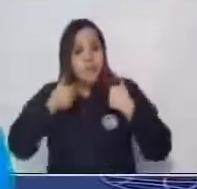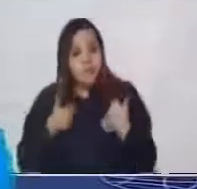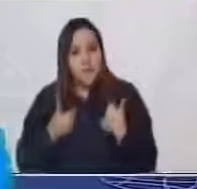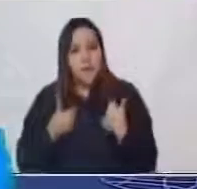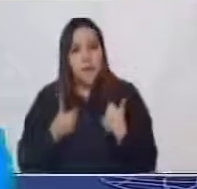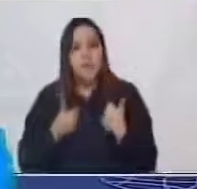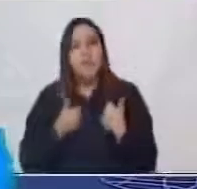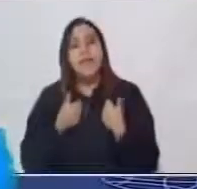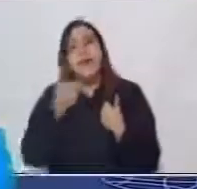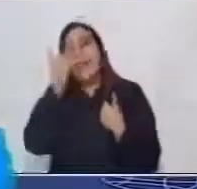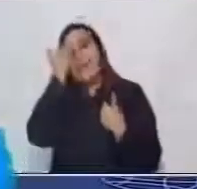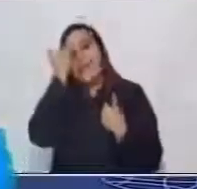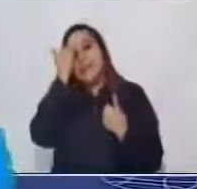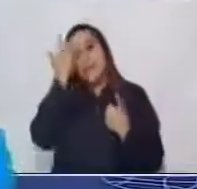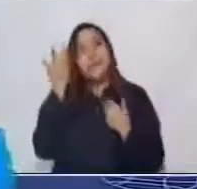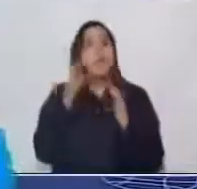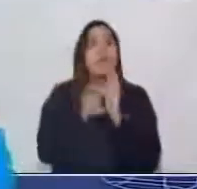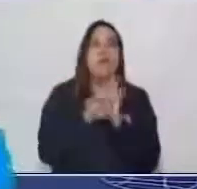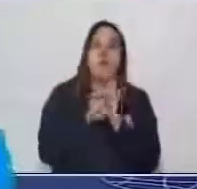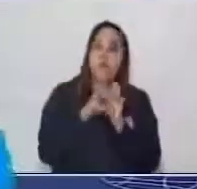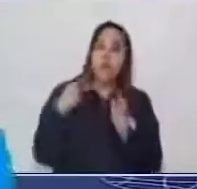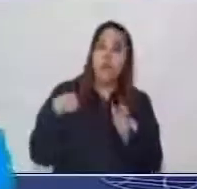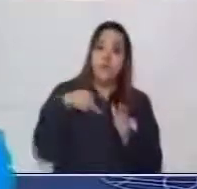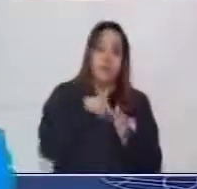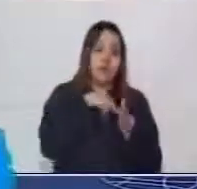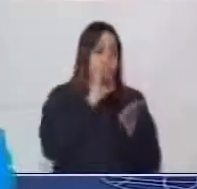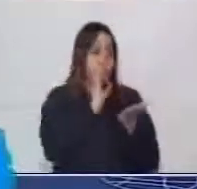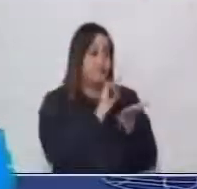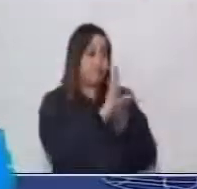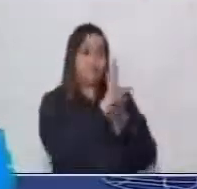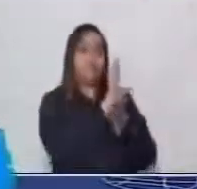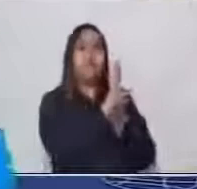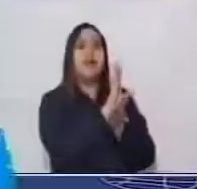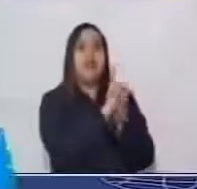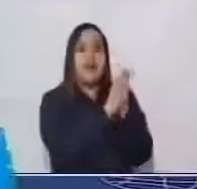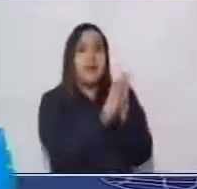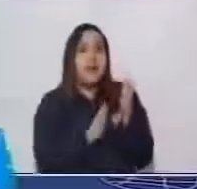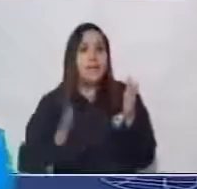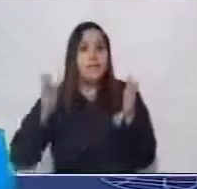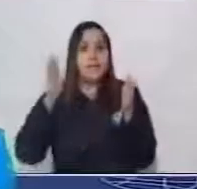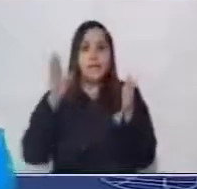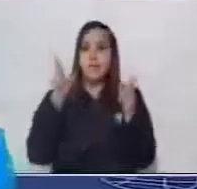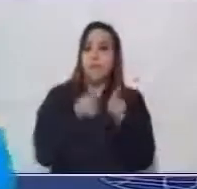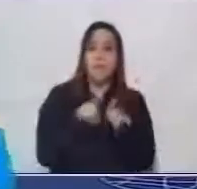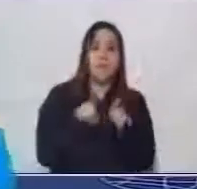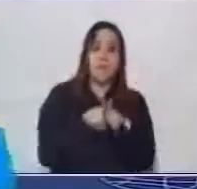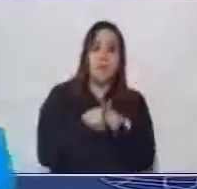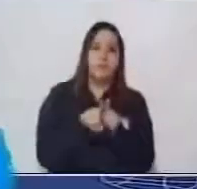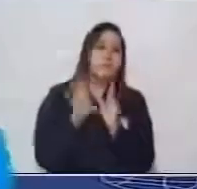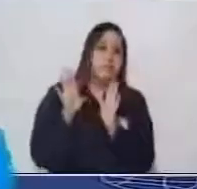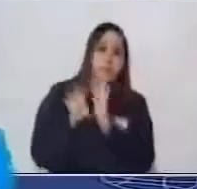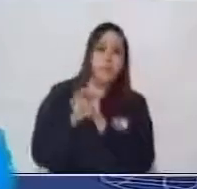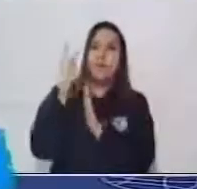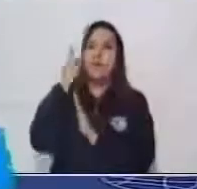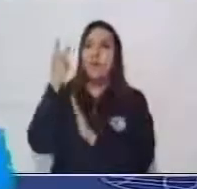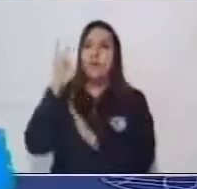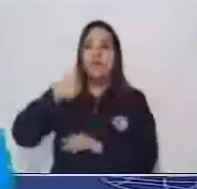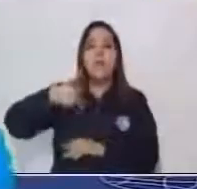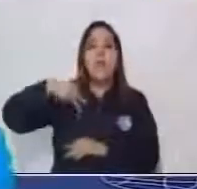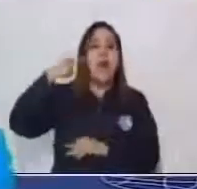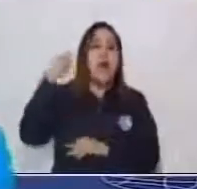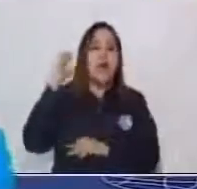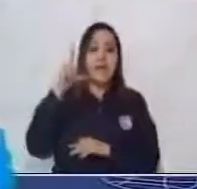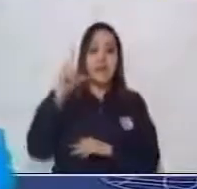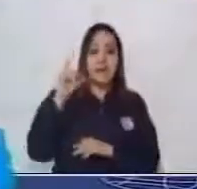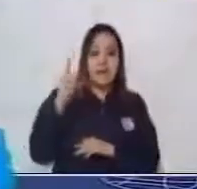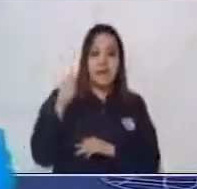oración y que al momento que nosotros lo eliminamos, la oración sigue teniendo sentido. Por ejemplo, Angélica, la sobrina